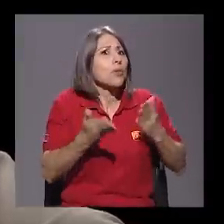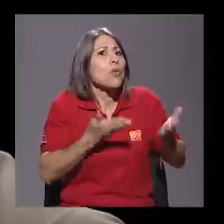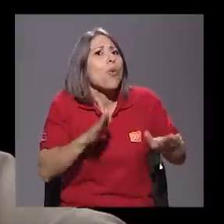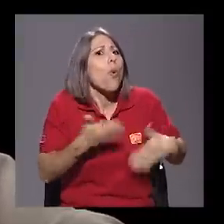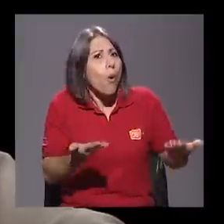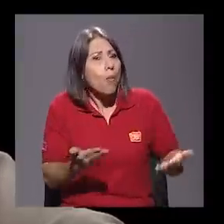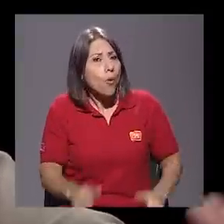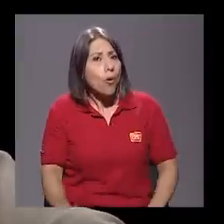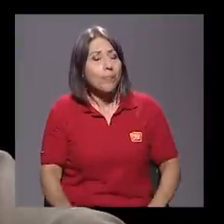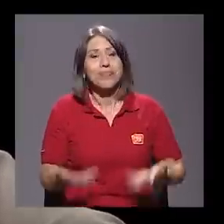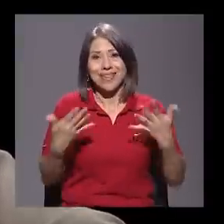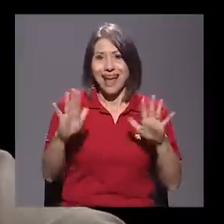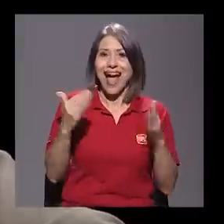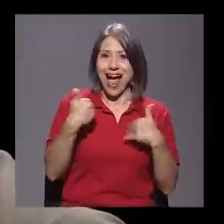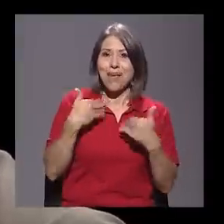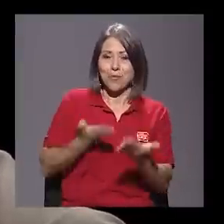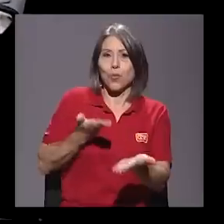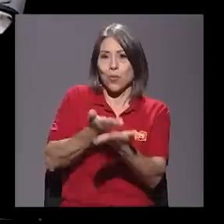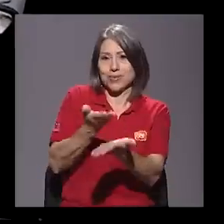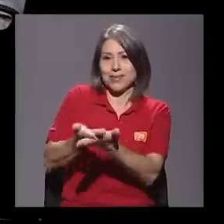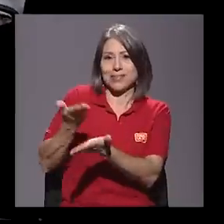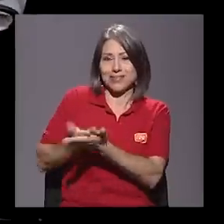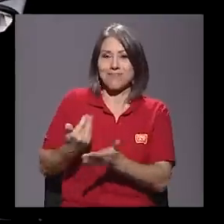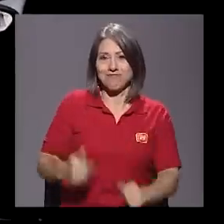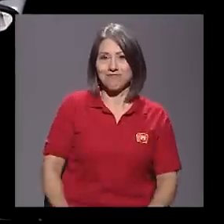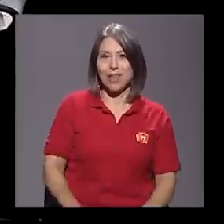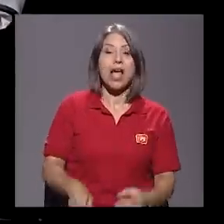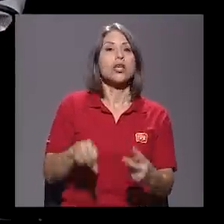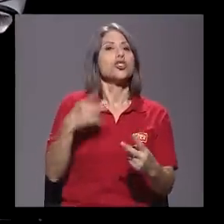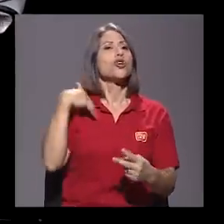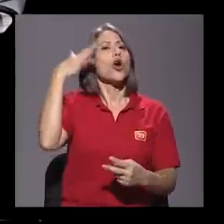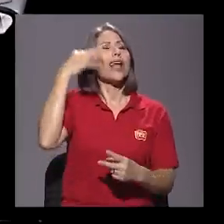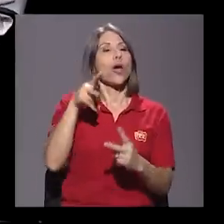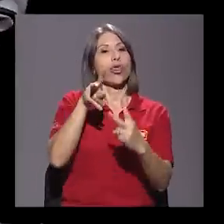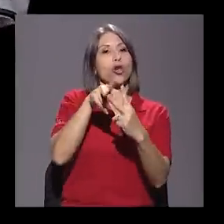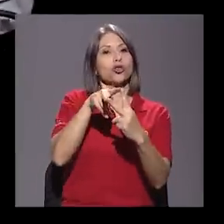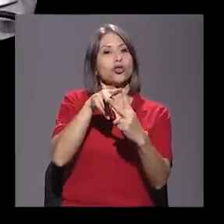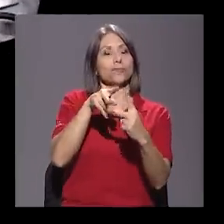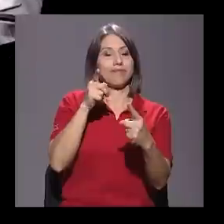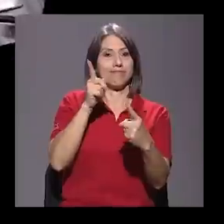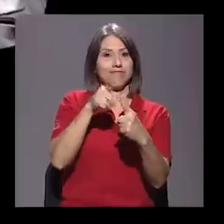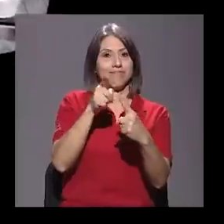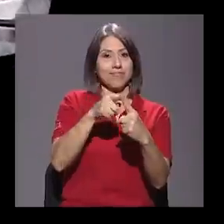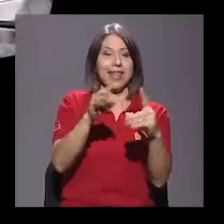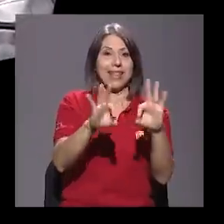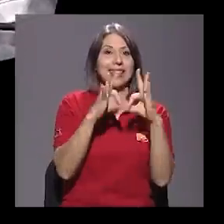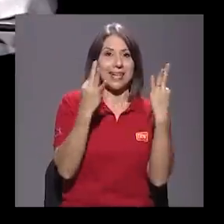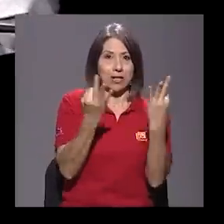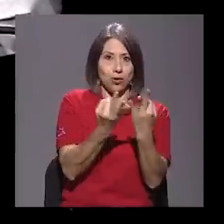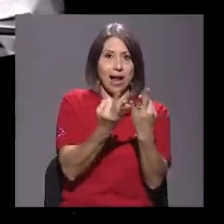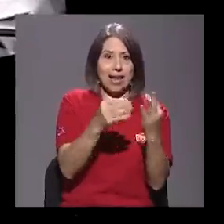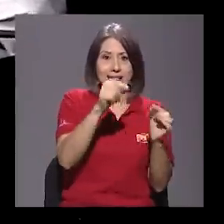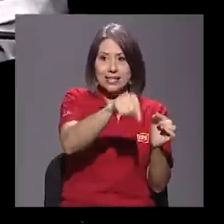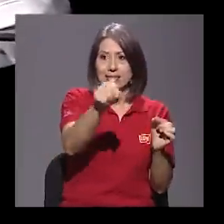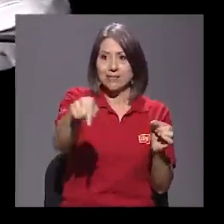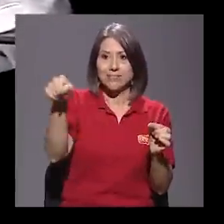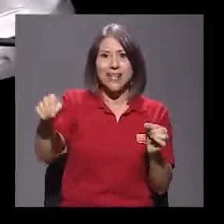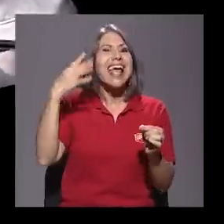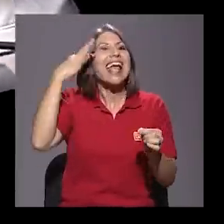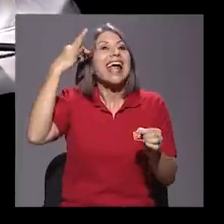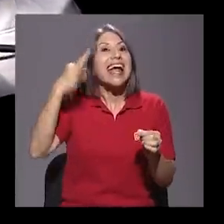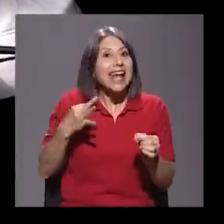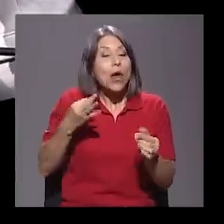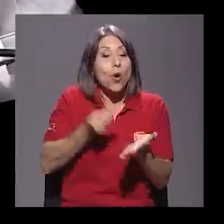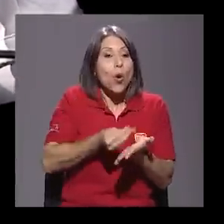Sofía? Claro, hay propuestas, digamos, yo creo que hay dos direcciones. La de los hogares, en donde creo que hay que abaratar